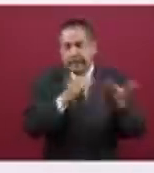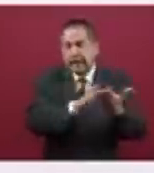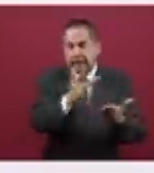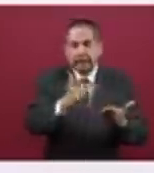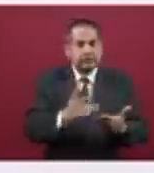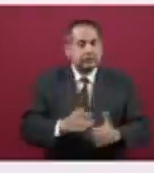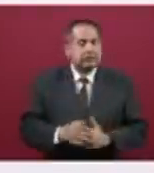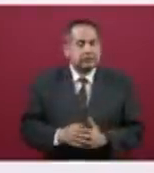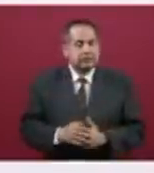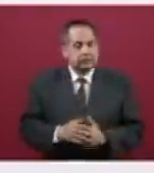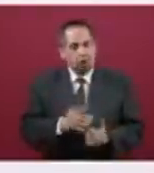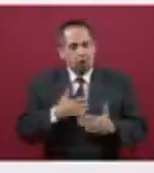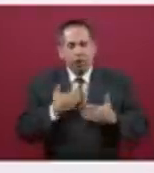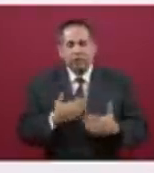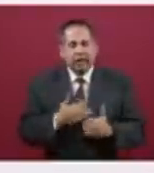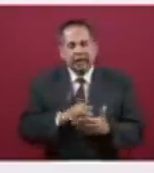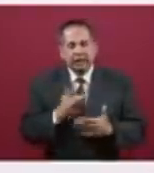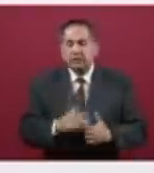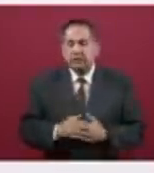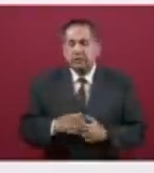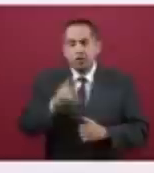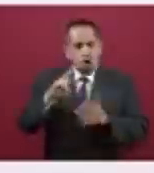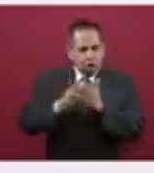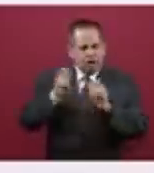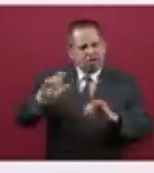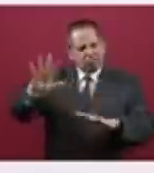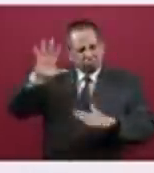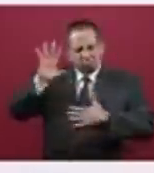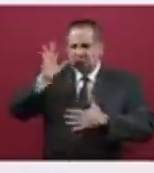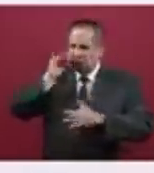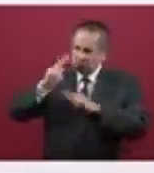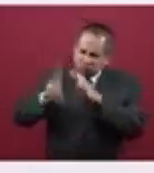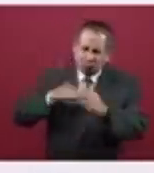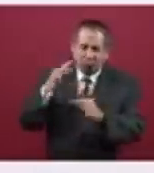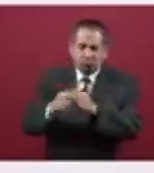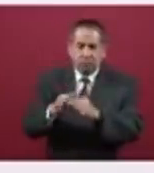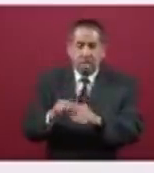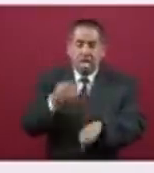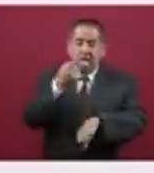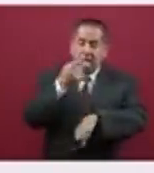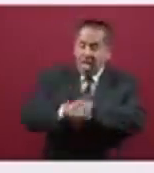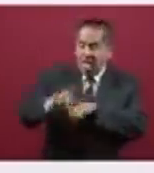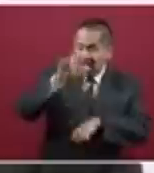reafirmo, refrendo el compromiso de no fallar.